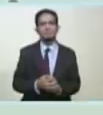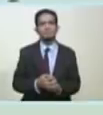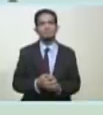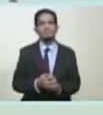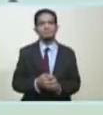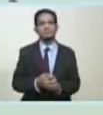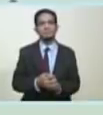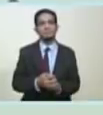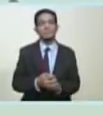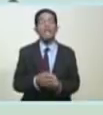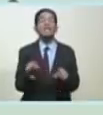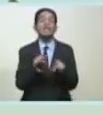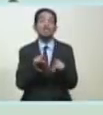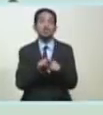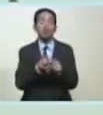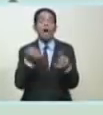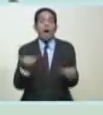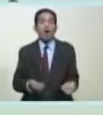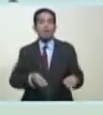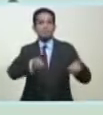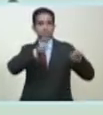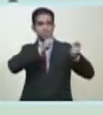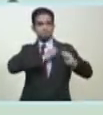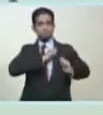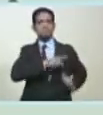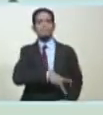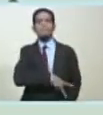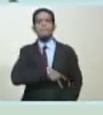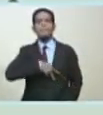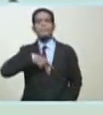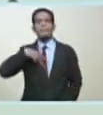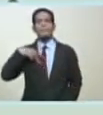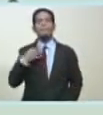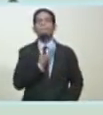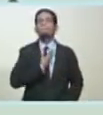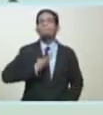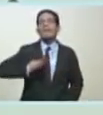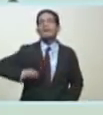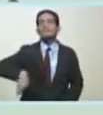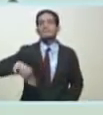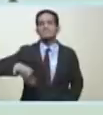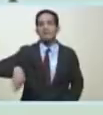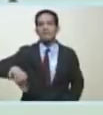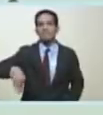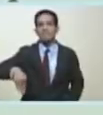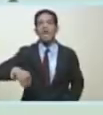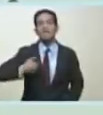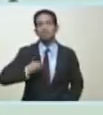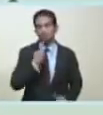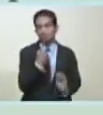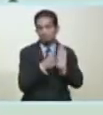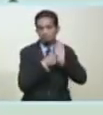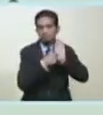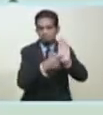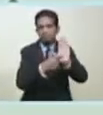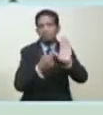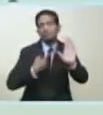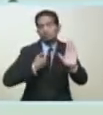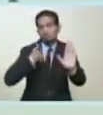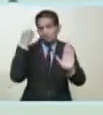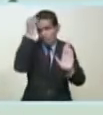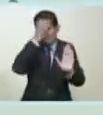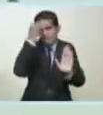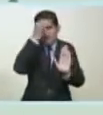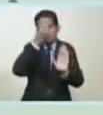y que como jefe de Estado, presidente reelecto, yo deje sentado mi visión, mi opinión y